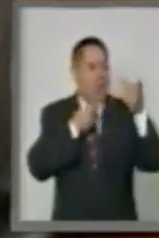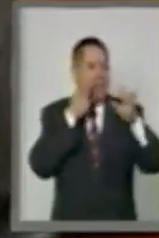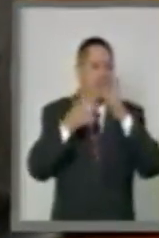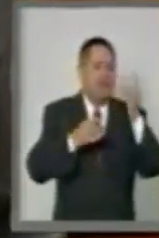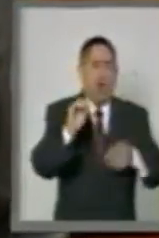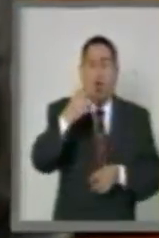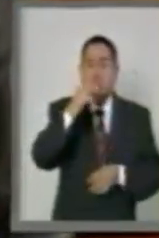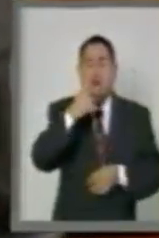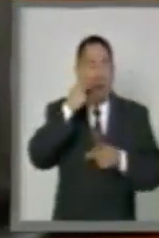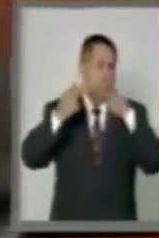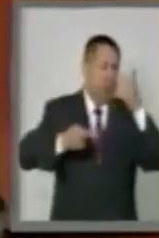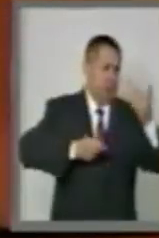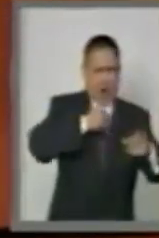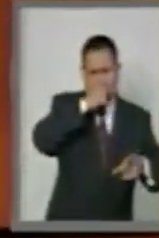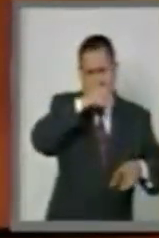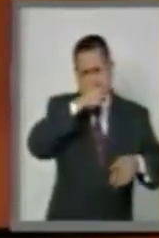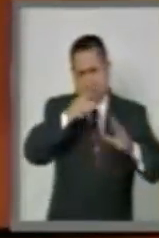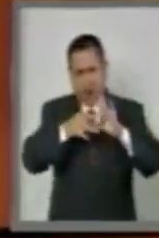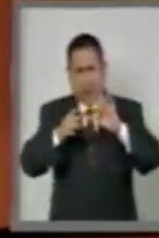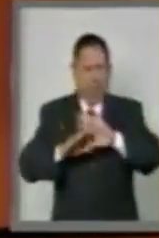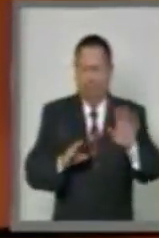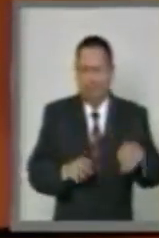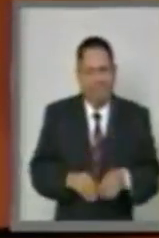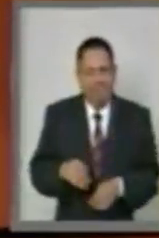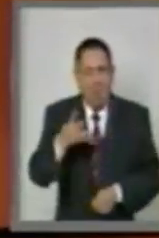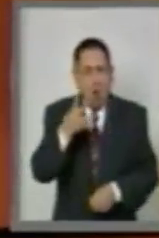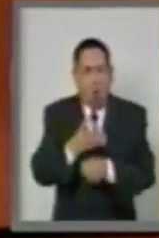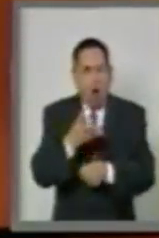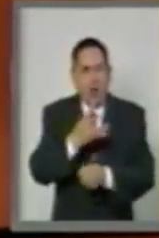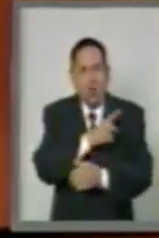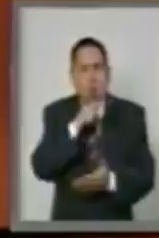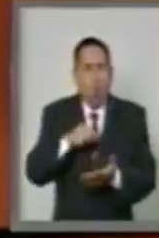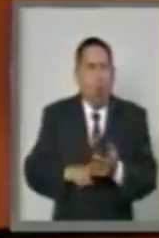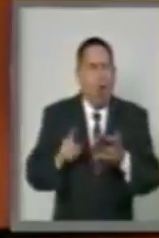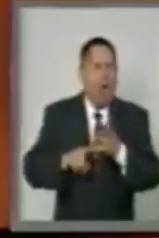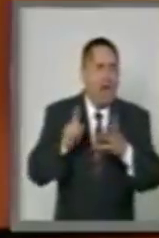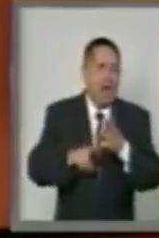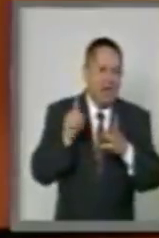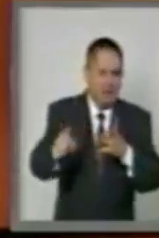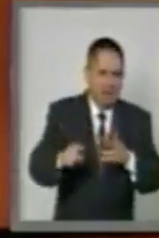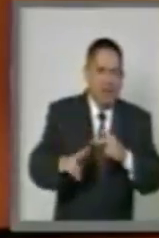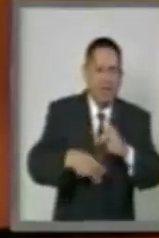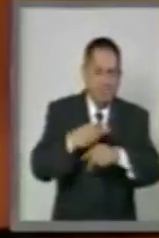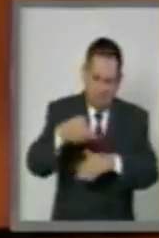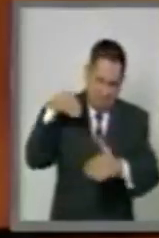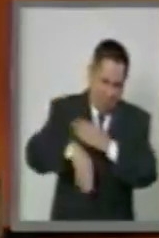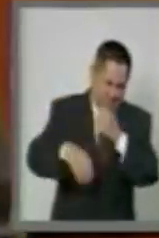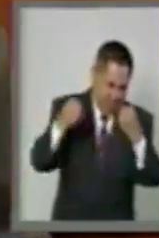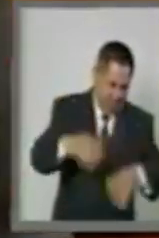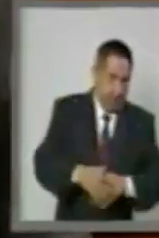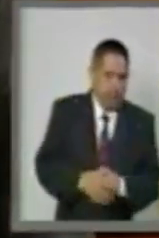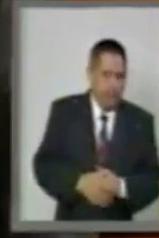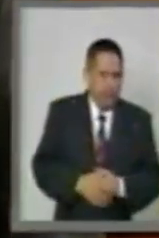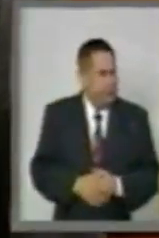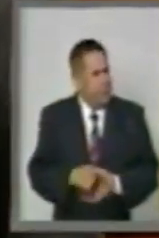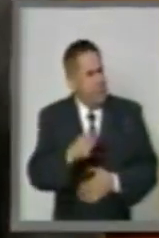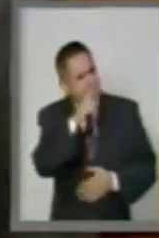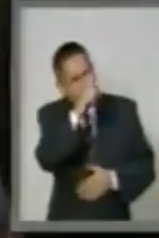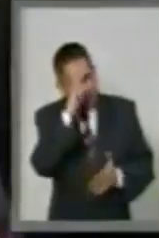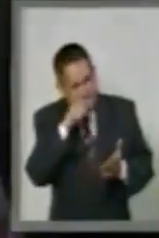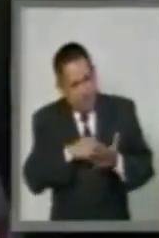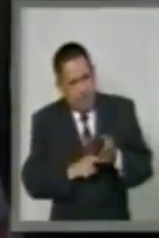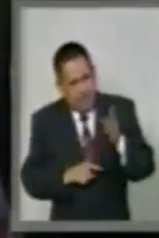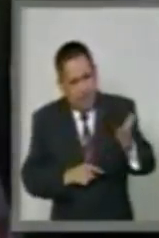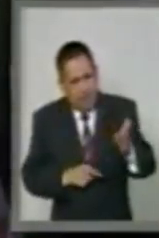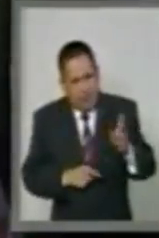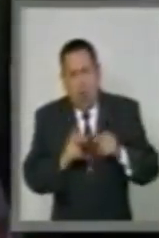Ochoa cuando bravuconea por ahí, por el cuarto. Va a perder. ¿Usted cree,